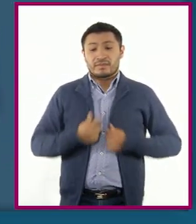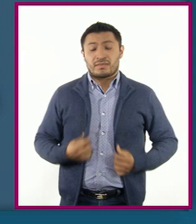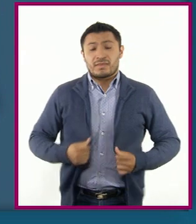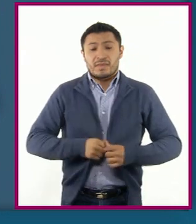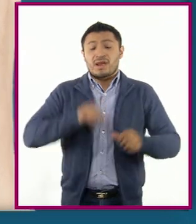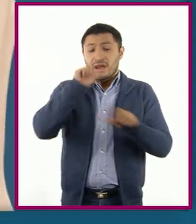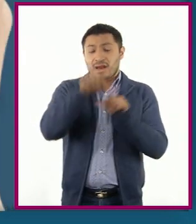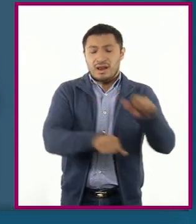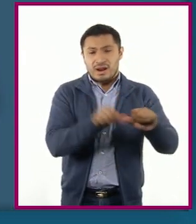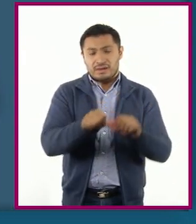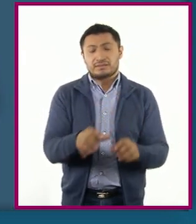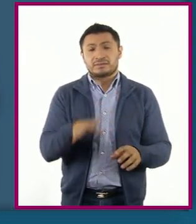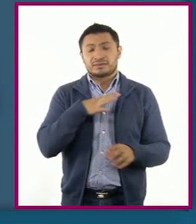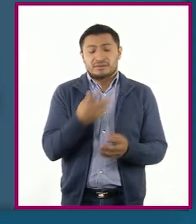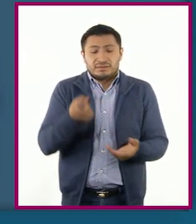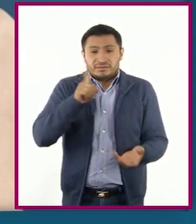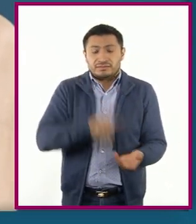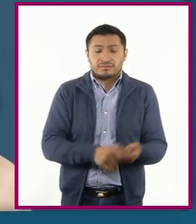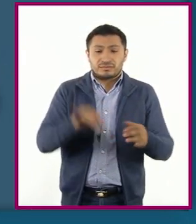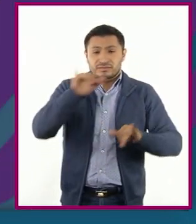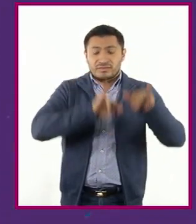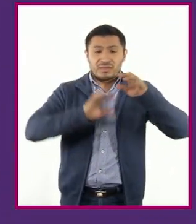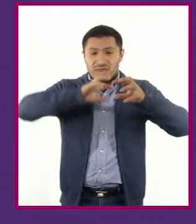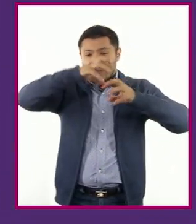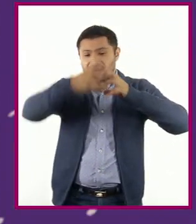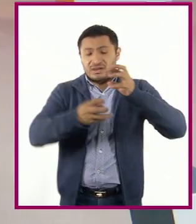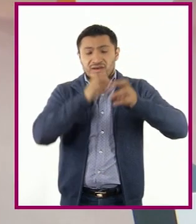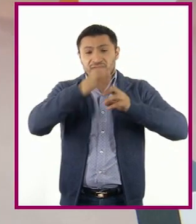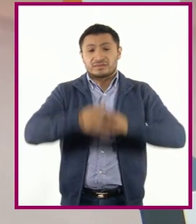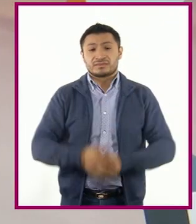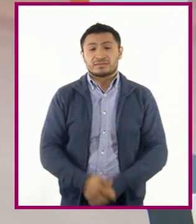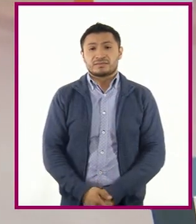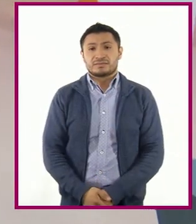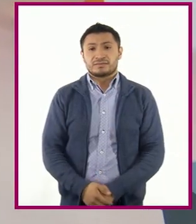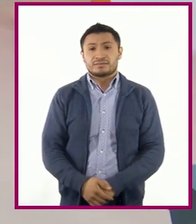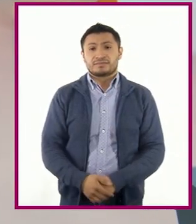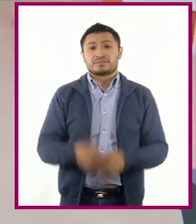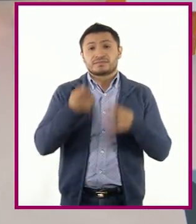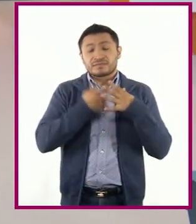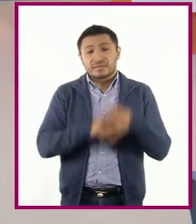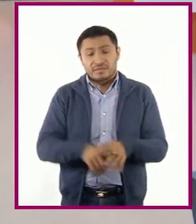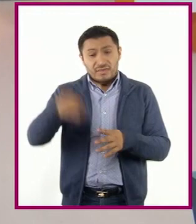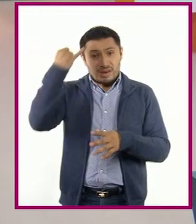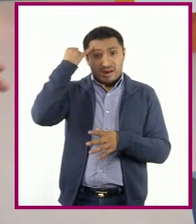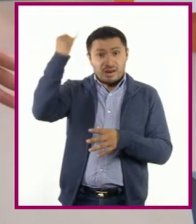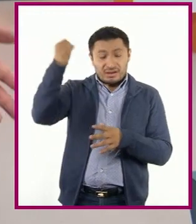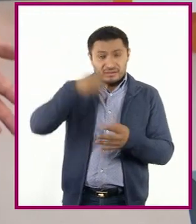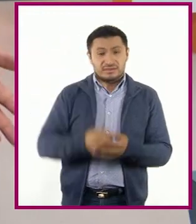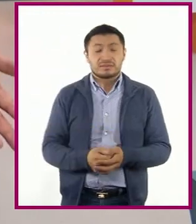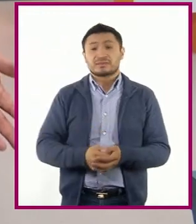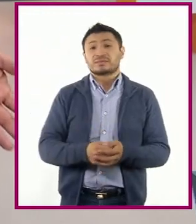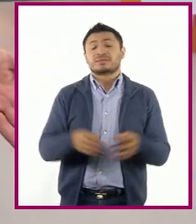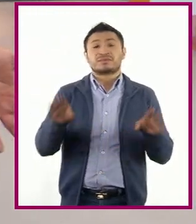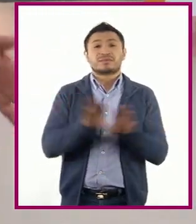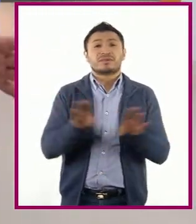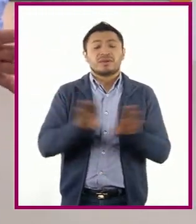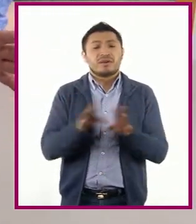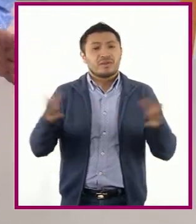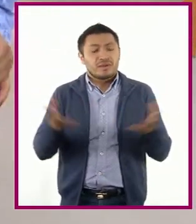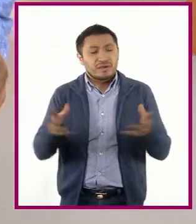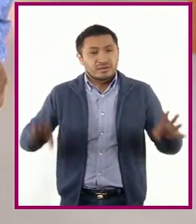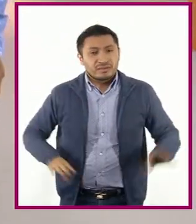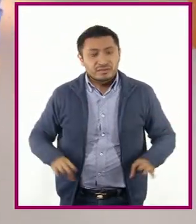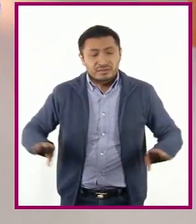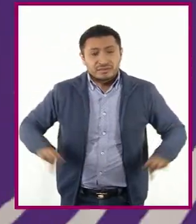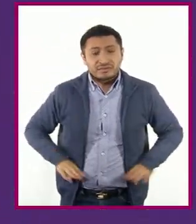unidades que conforman a elementos y compuestos. Podemos iniciar con las ideas sobre cómo están hechas las cosas,